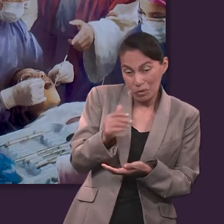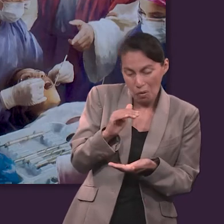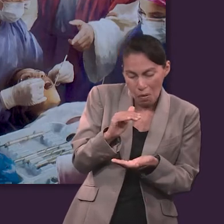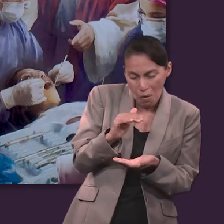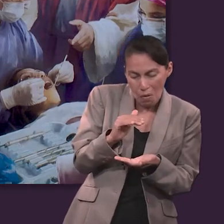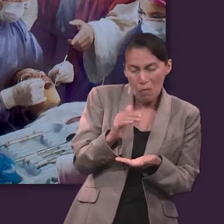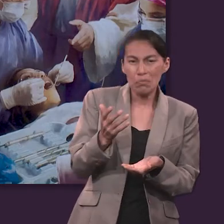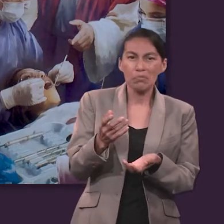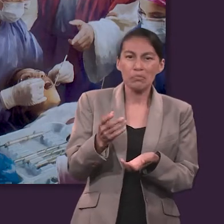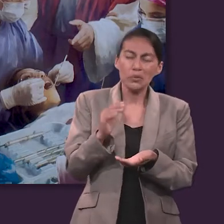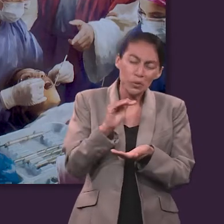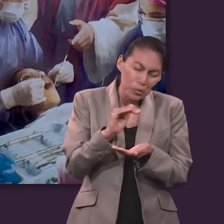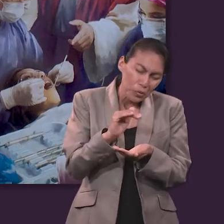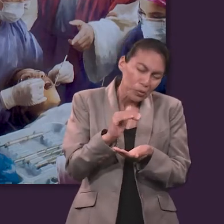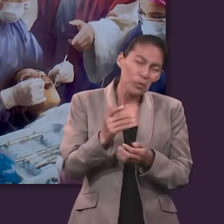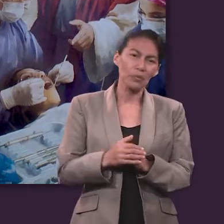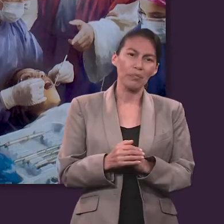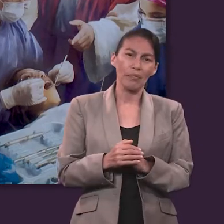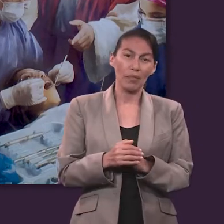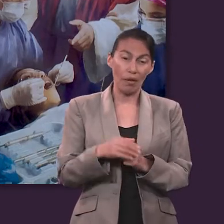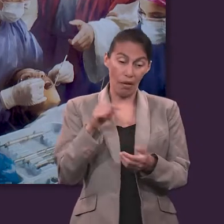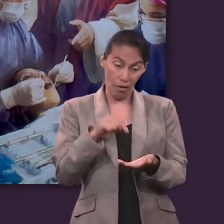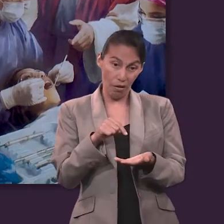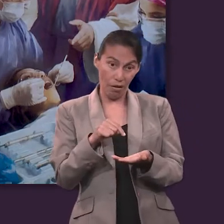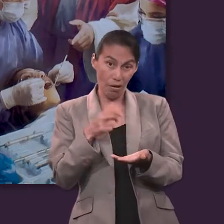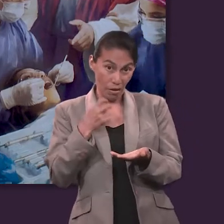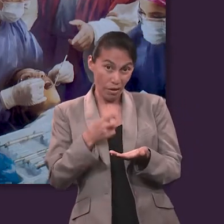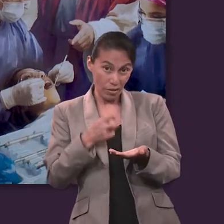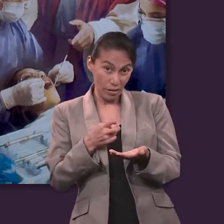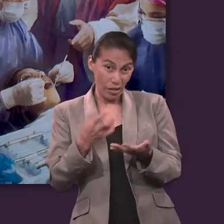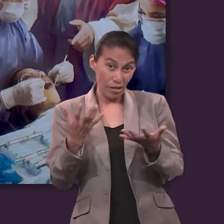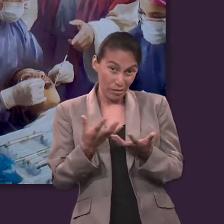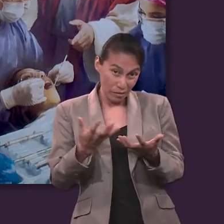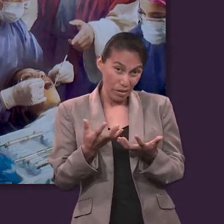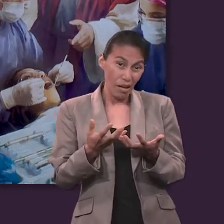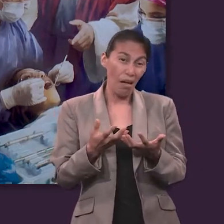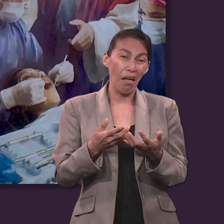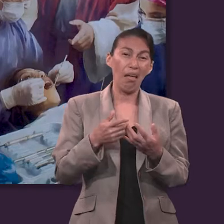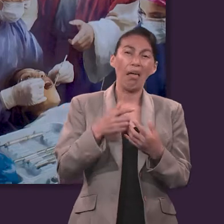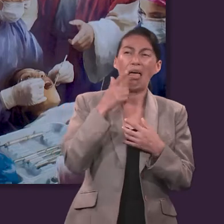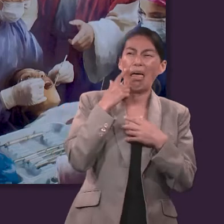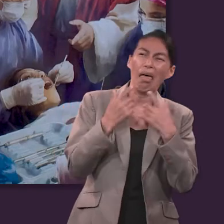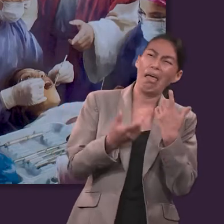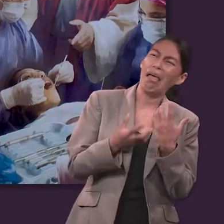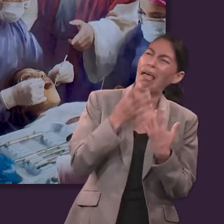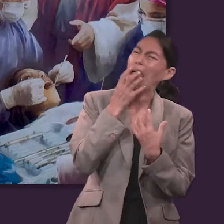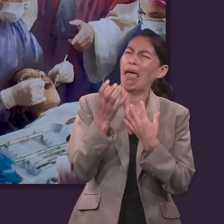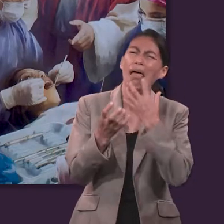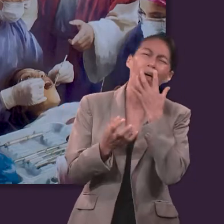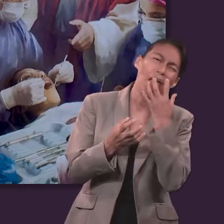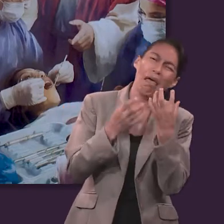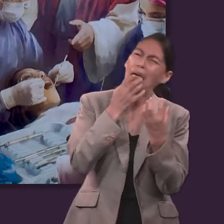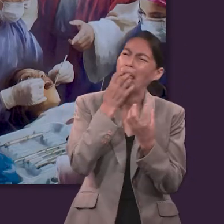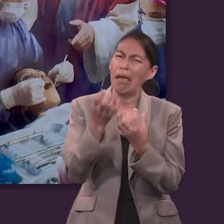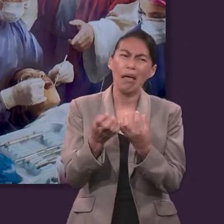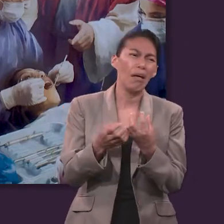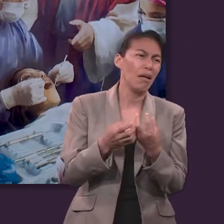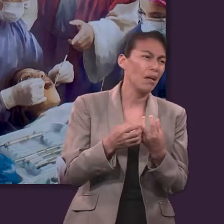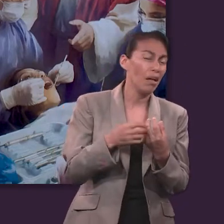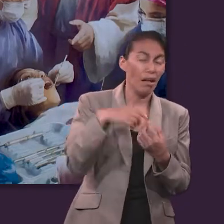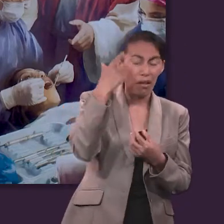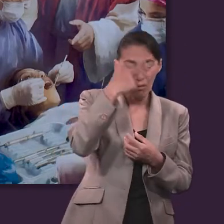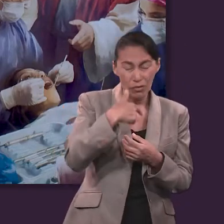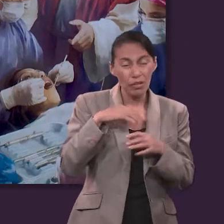un cachorrito. Y era una cosita así pequeña. ¿Y saben lo que hacían? Lo único que hacía era